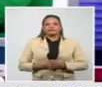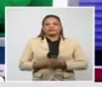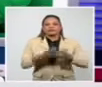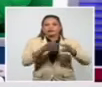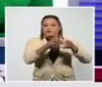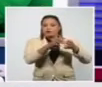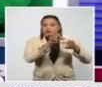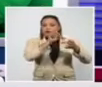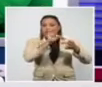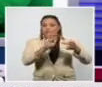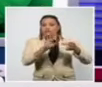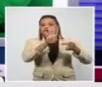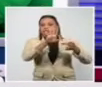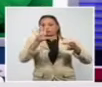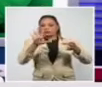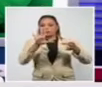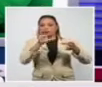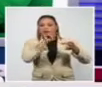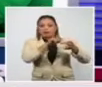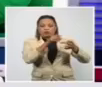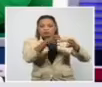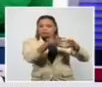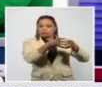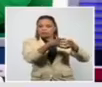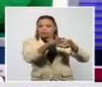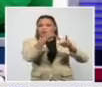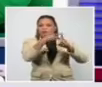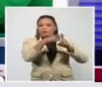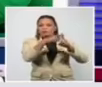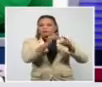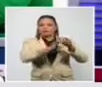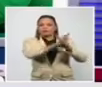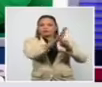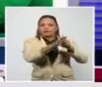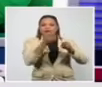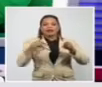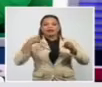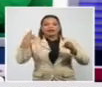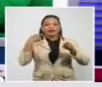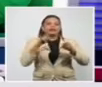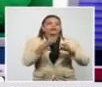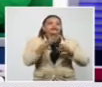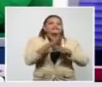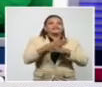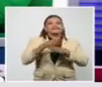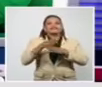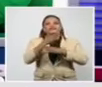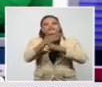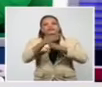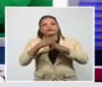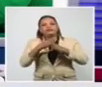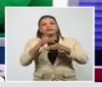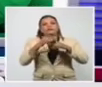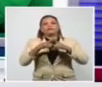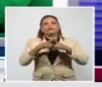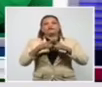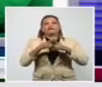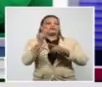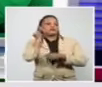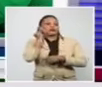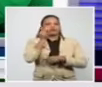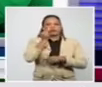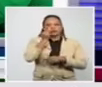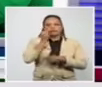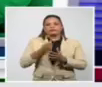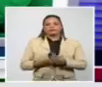845 pacientes diagnosticados ayer, pues por sexo similar. Sexo femenino